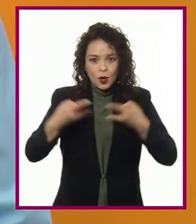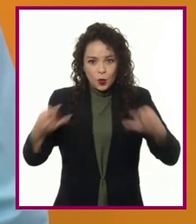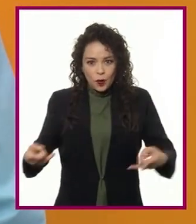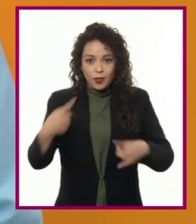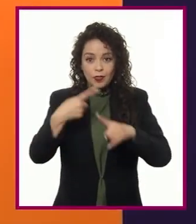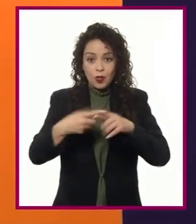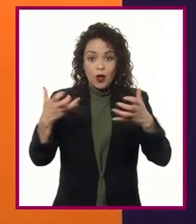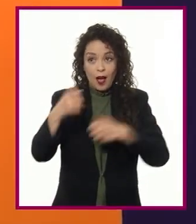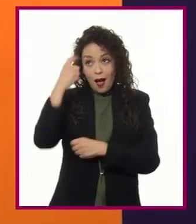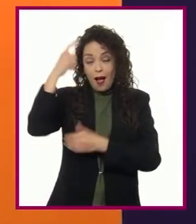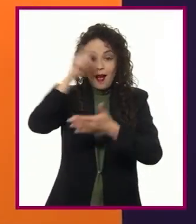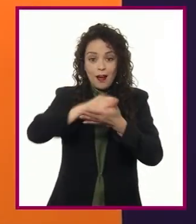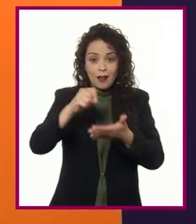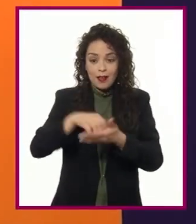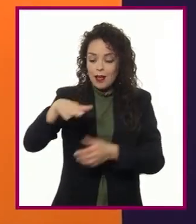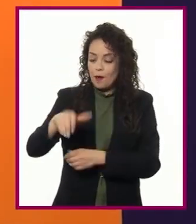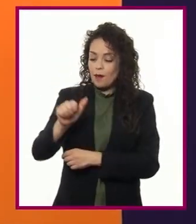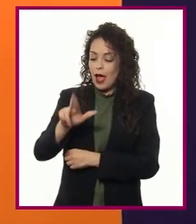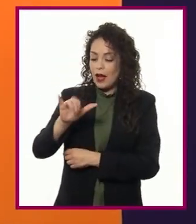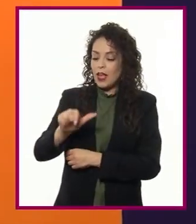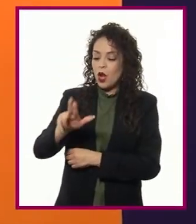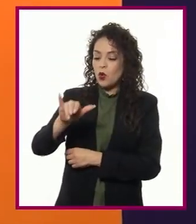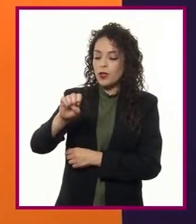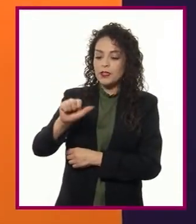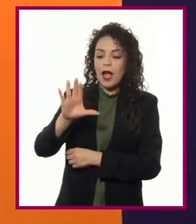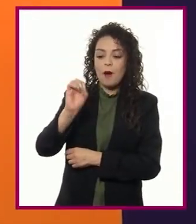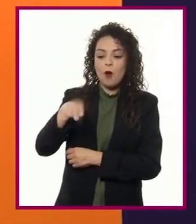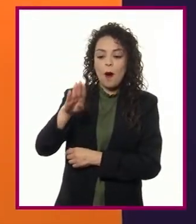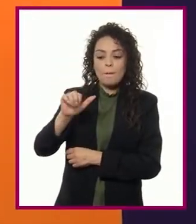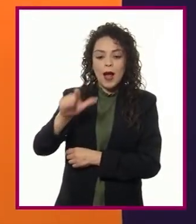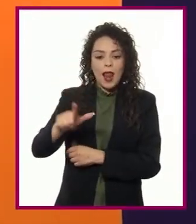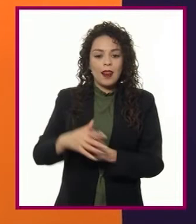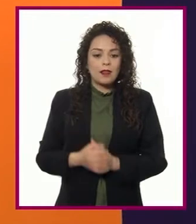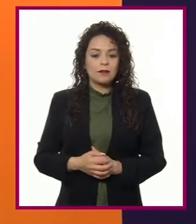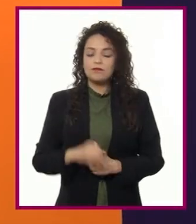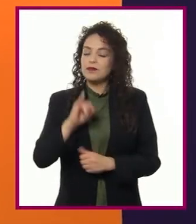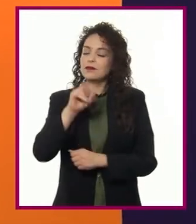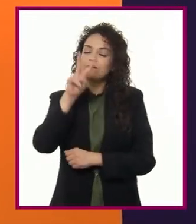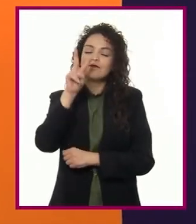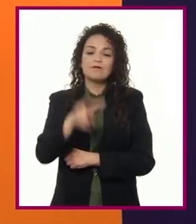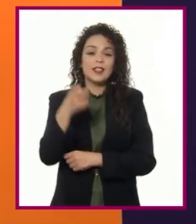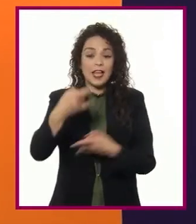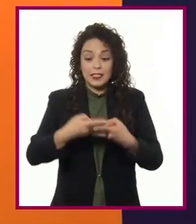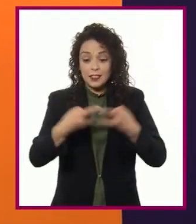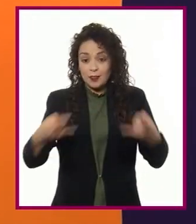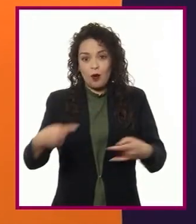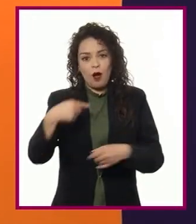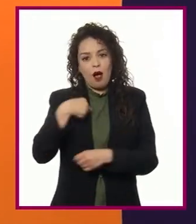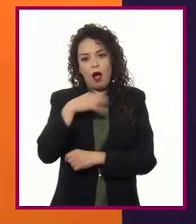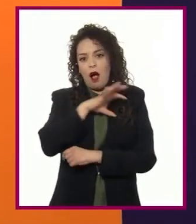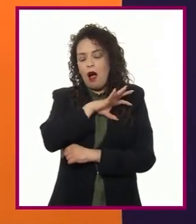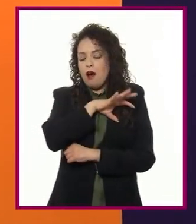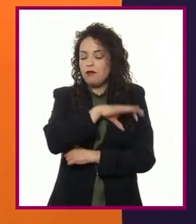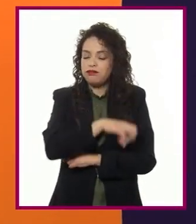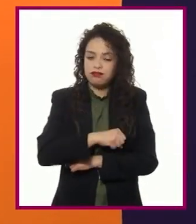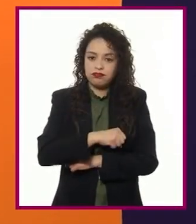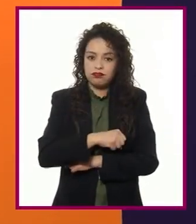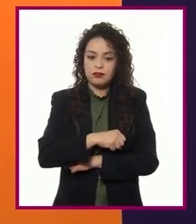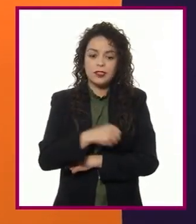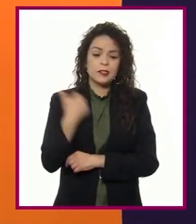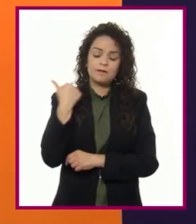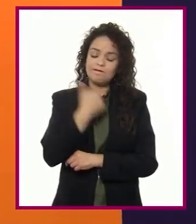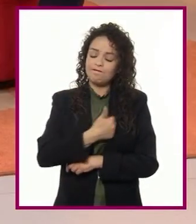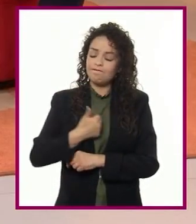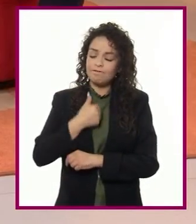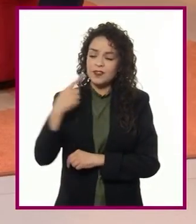Bombal. Sin duda, ese es un gran cuento que disfruté leer, y es muy penoso lo que sucede con el